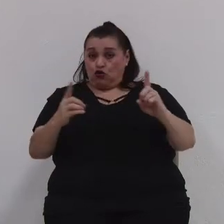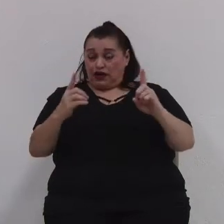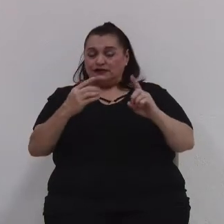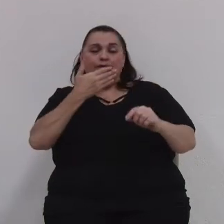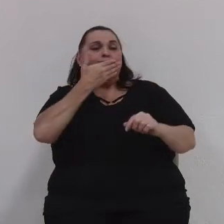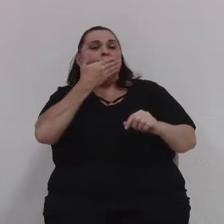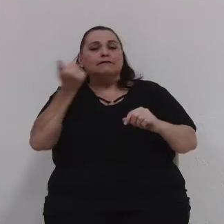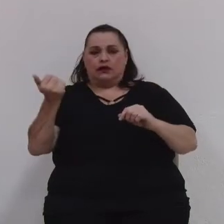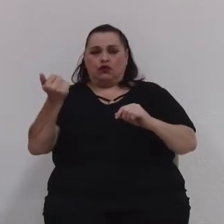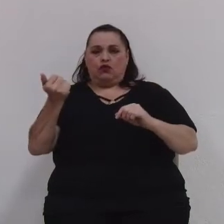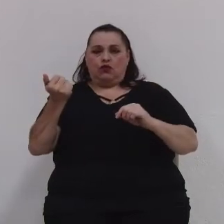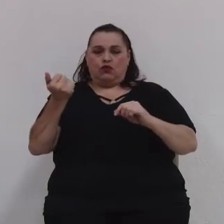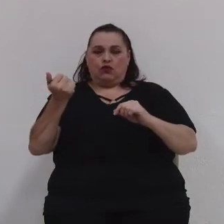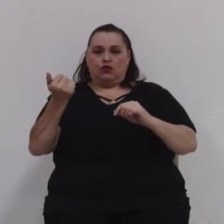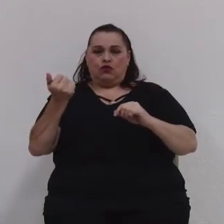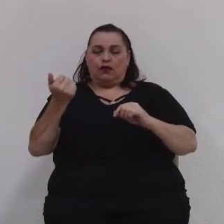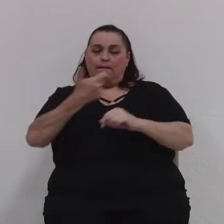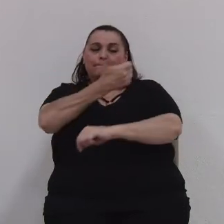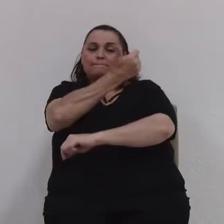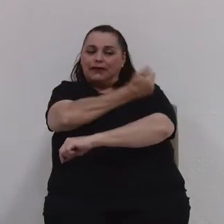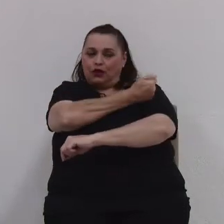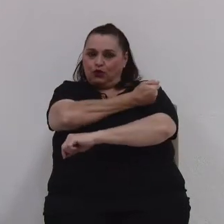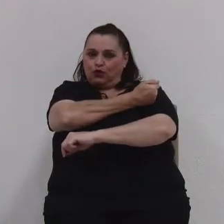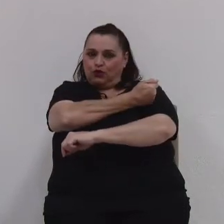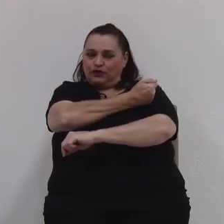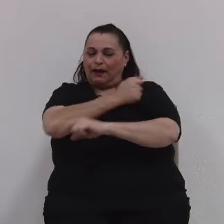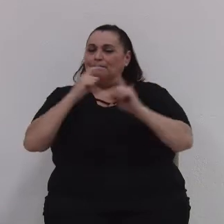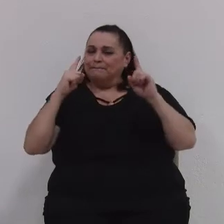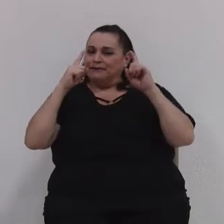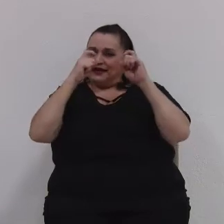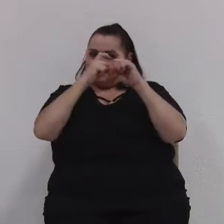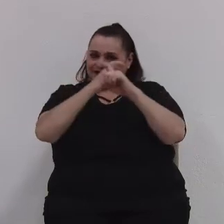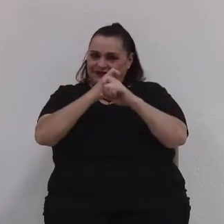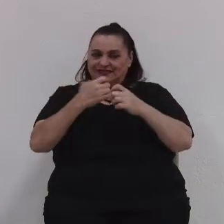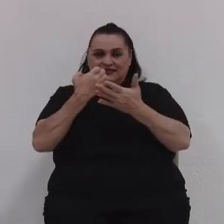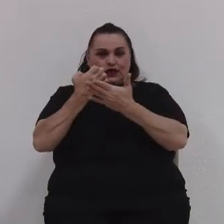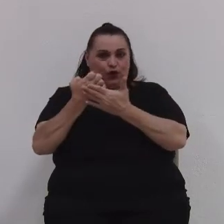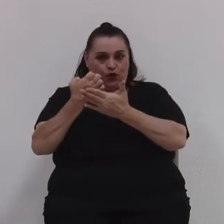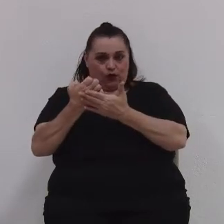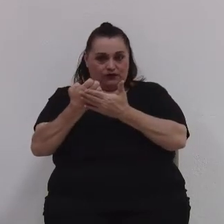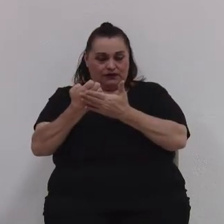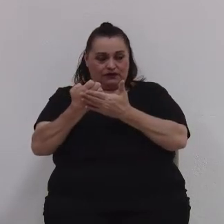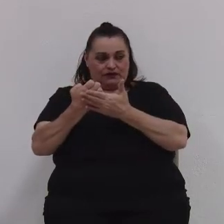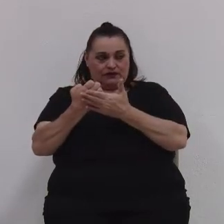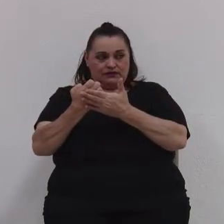mejor vacuna para las crisis económicas y